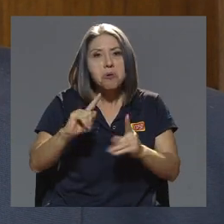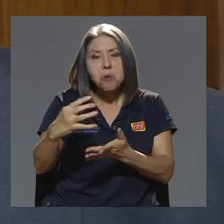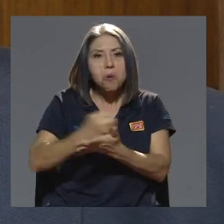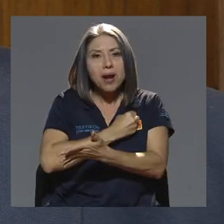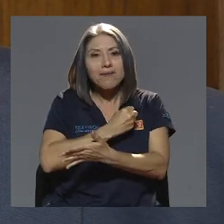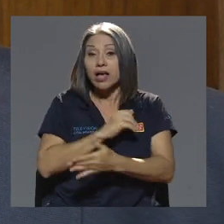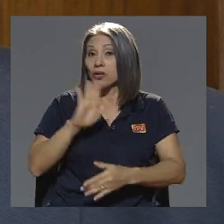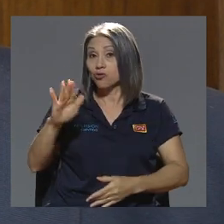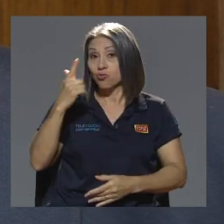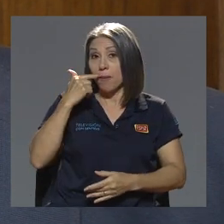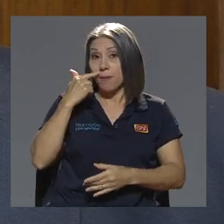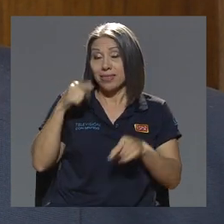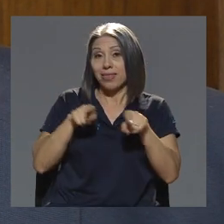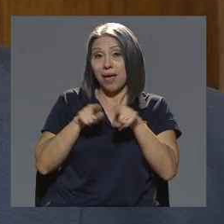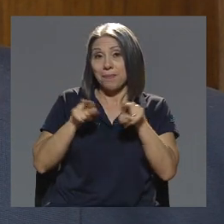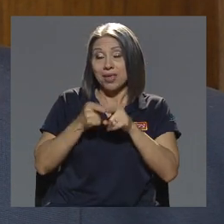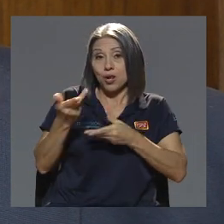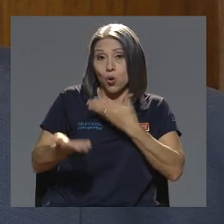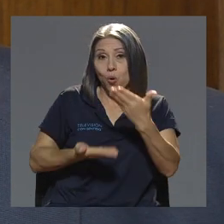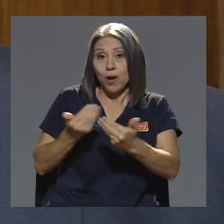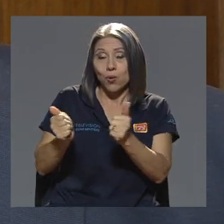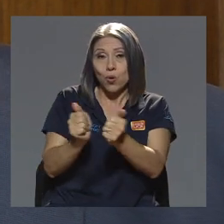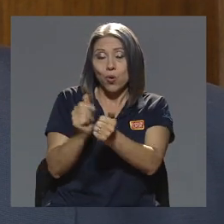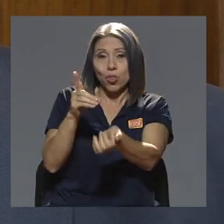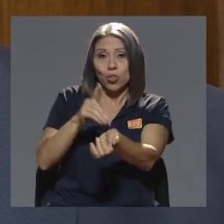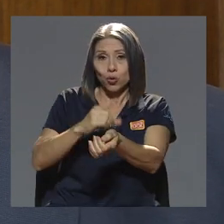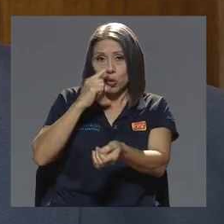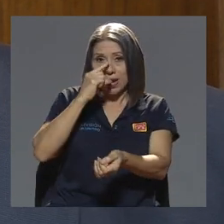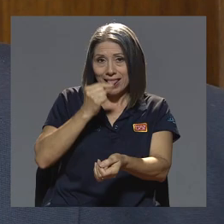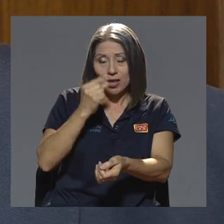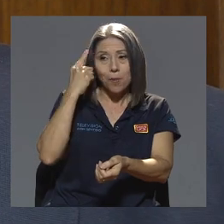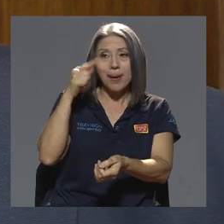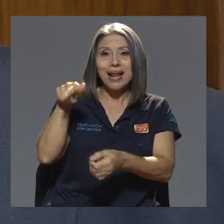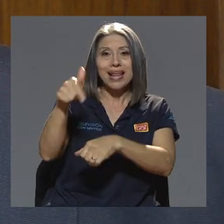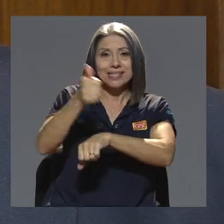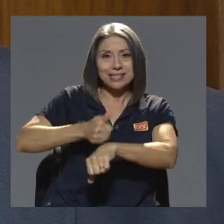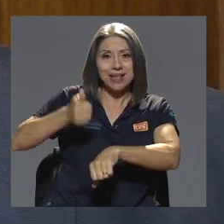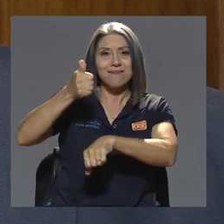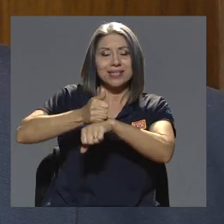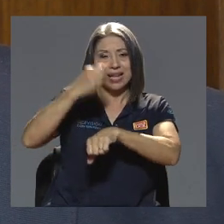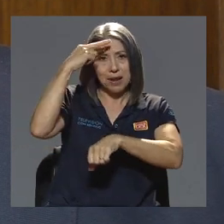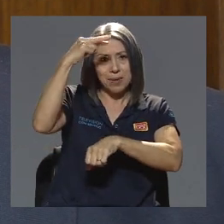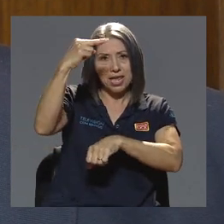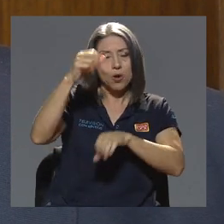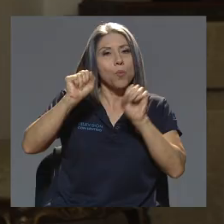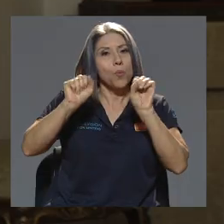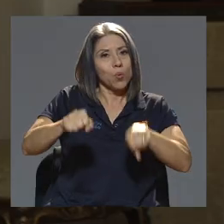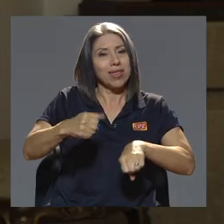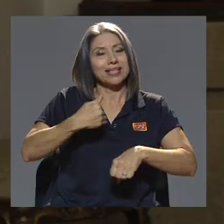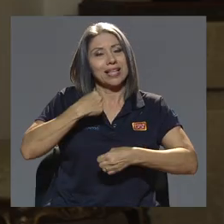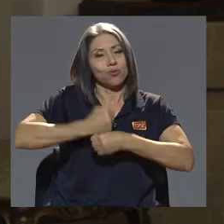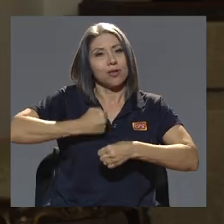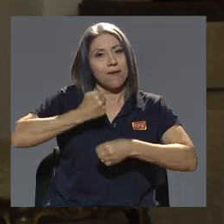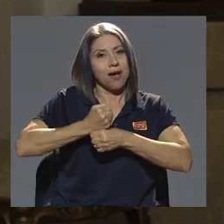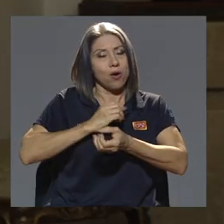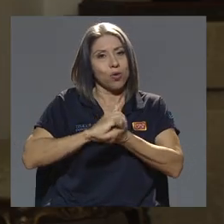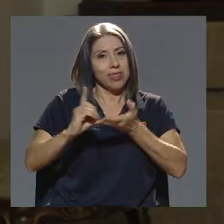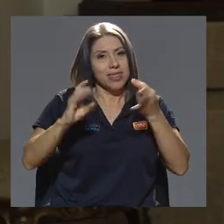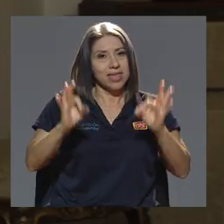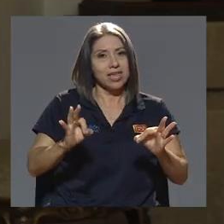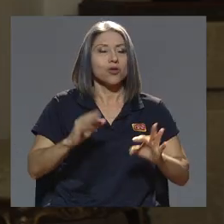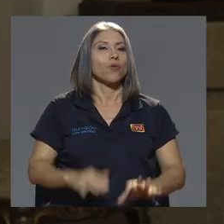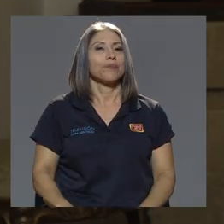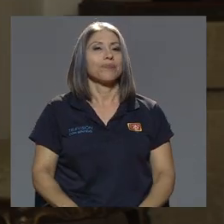también colaboró mucho con el doctor Calderón para que en ese momento también se estableciera en México y pudiese tener un trabajo digno. La ayuda al doctor